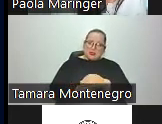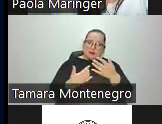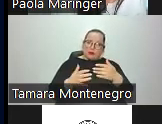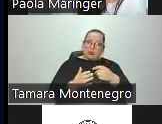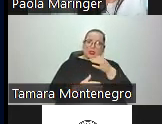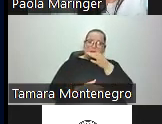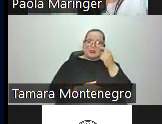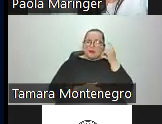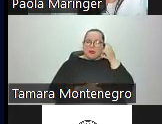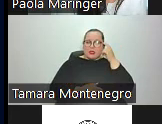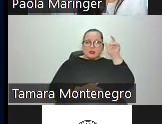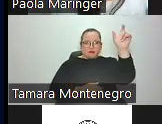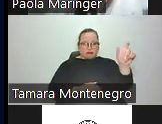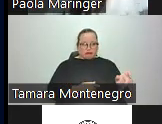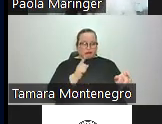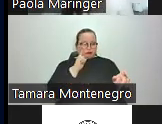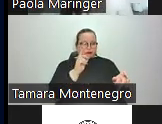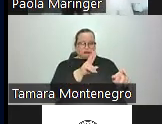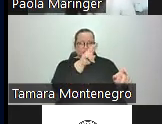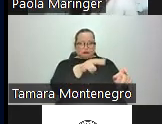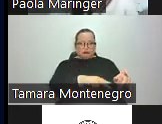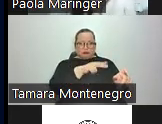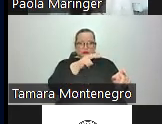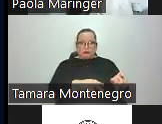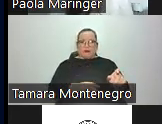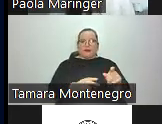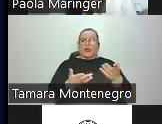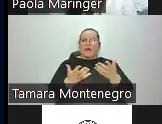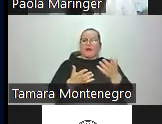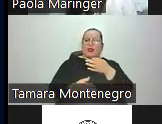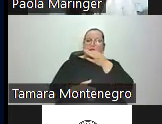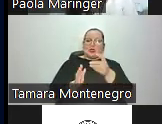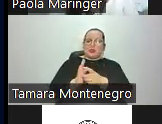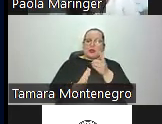en un referente. Paola, desarrollemos esta idea.